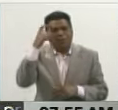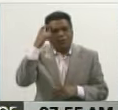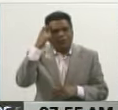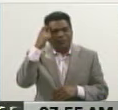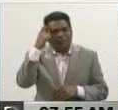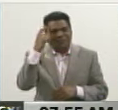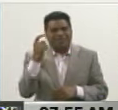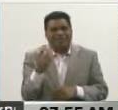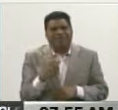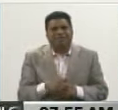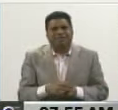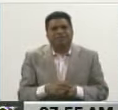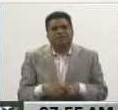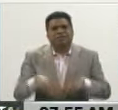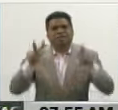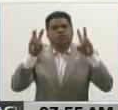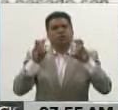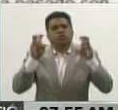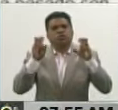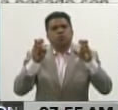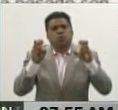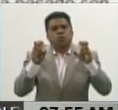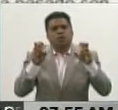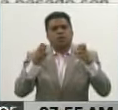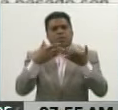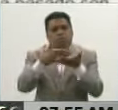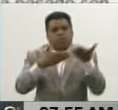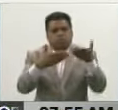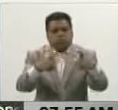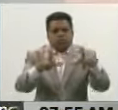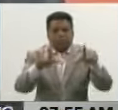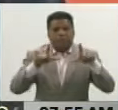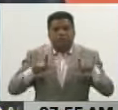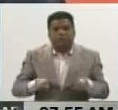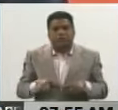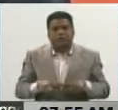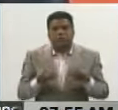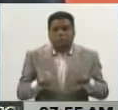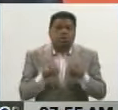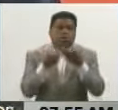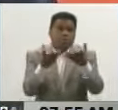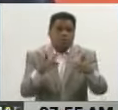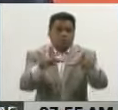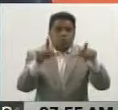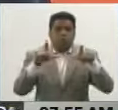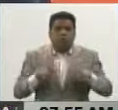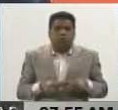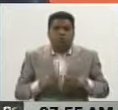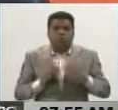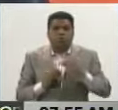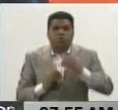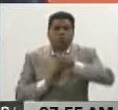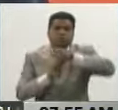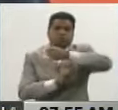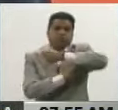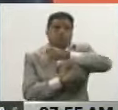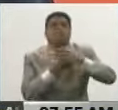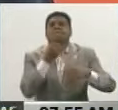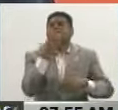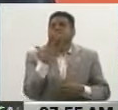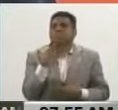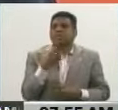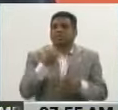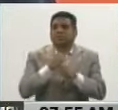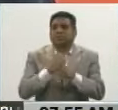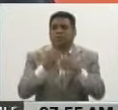información tiene sobre las nuevas titularidades del año 2016? Como siempre, entregando titularidades. Estabilidad para los trabajadores y trabajadoras.